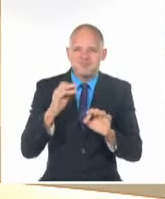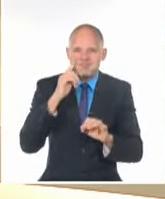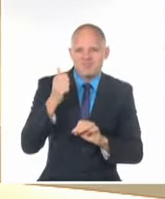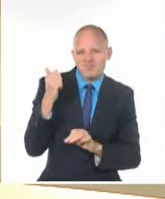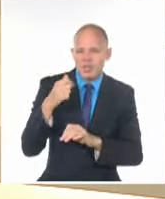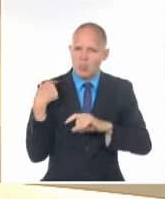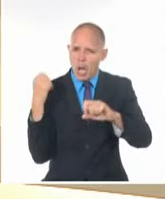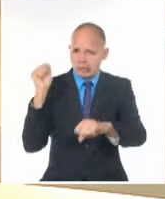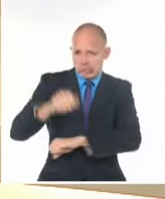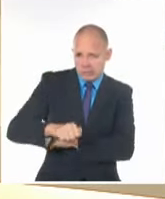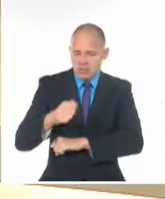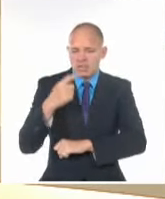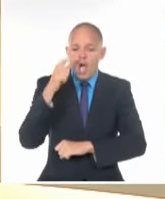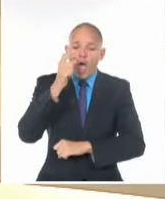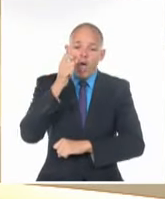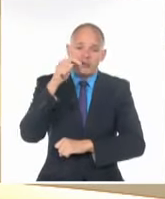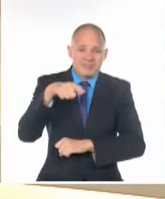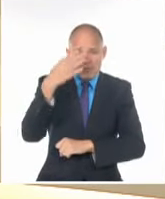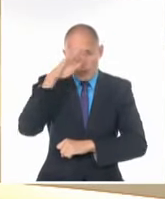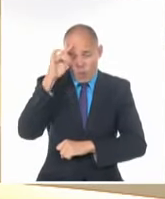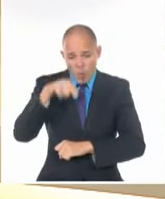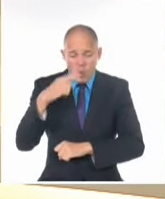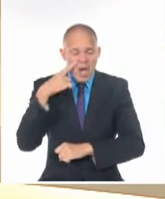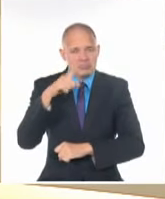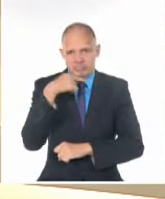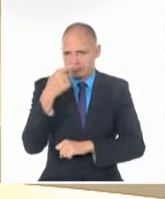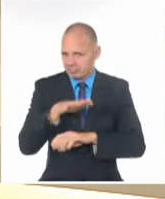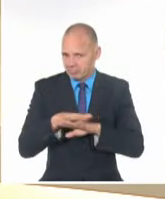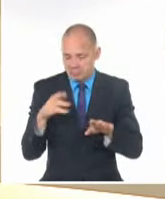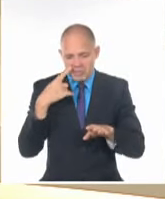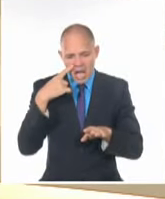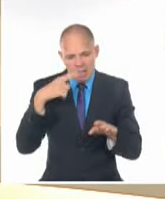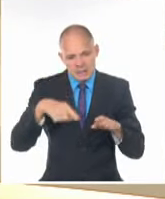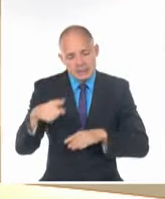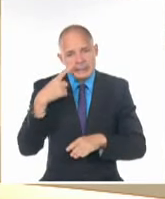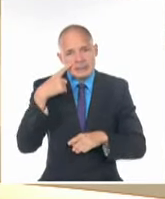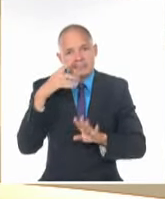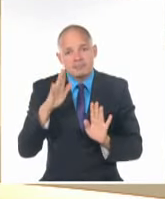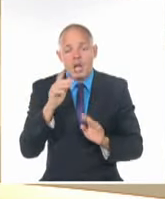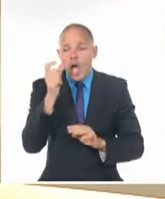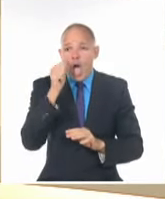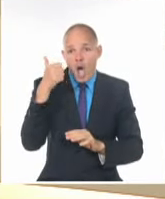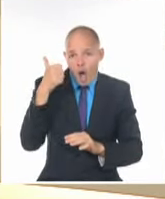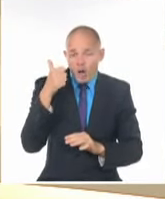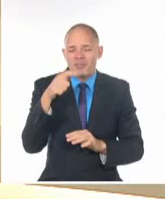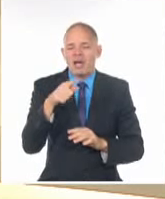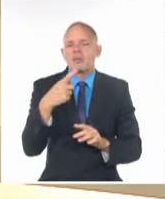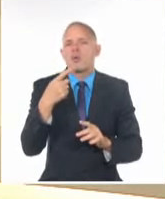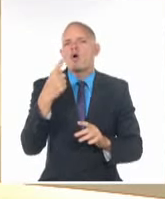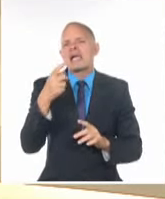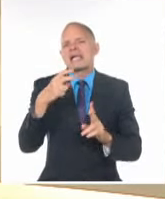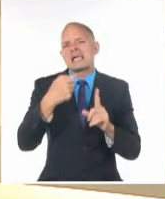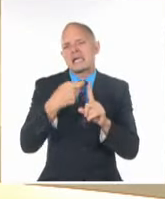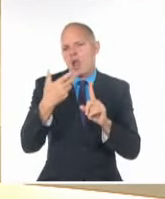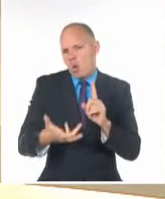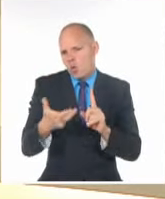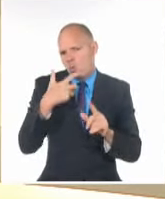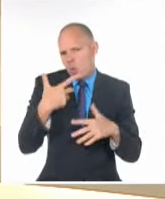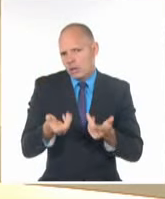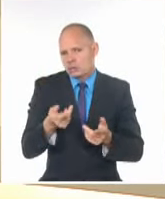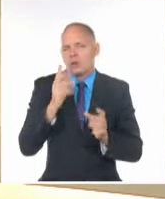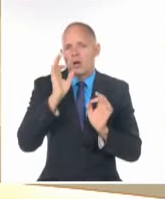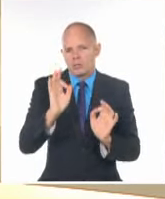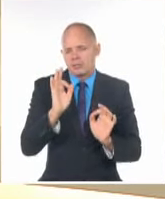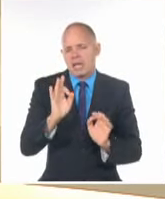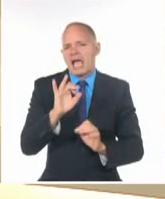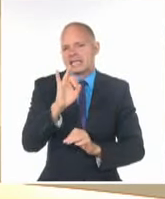judocas no lograron avanzar al podio esta jornada. Mariel Estrada, representante de los 73 kilos, cayó en ronda de 16 y la 63